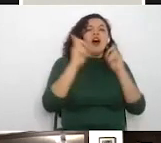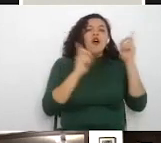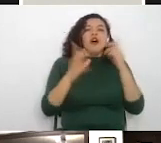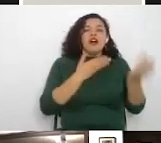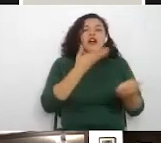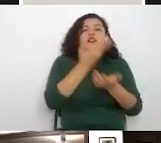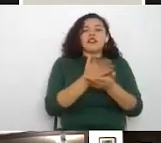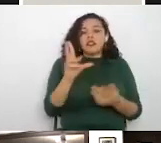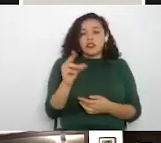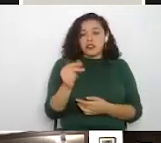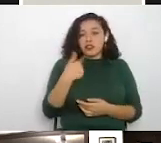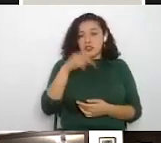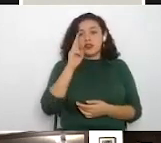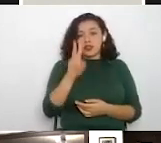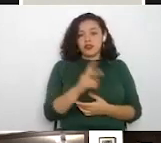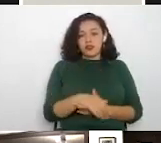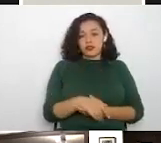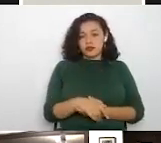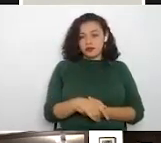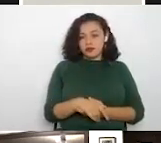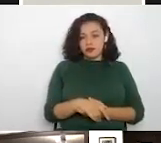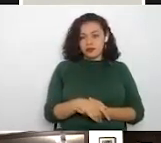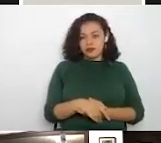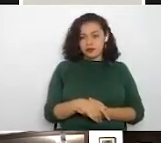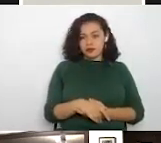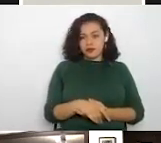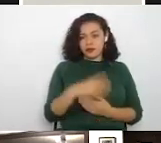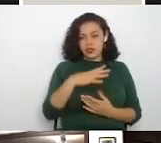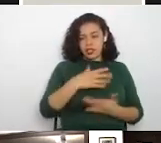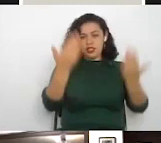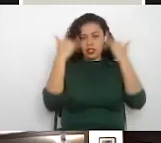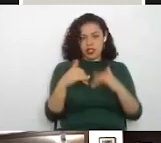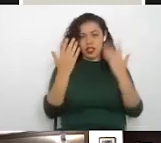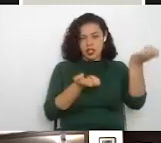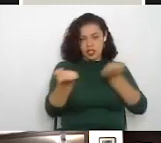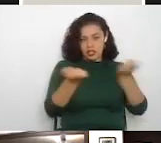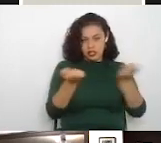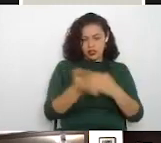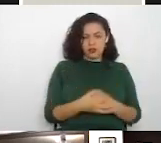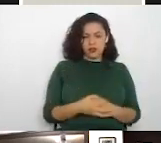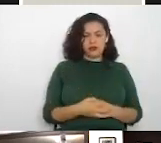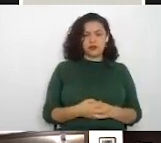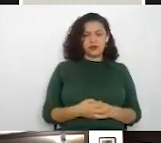y si no, por lo que veo, pues bueno, viene el siguiente ejercicio, ¿sí?